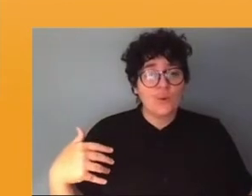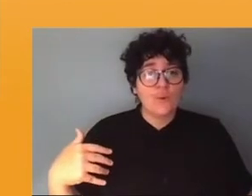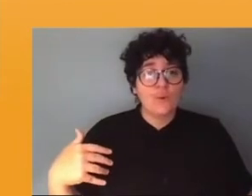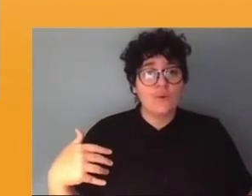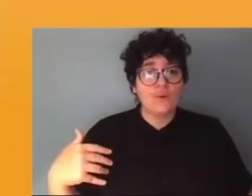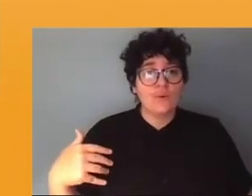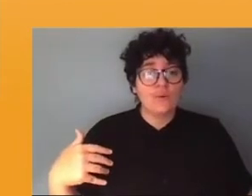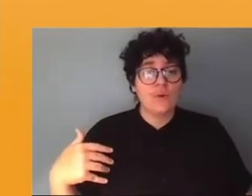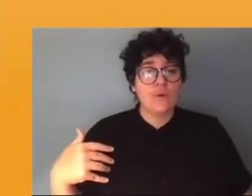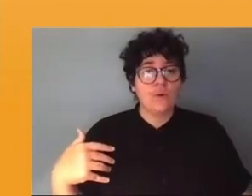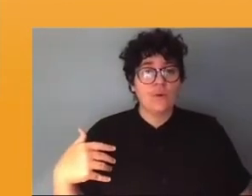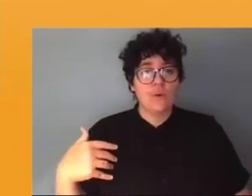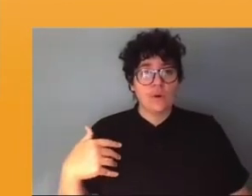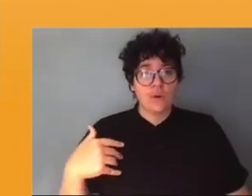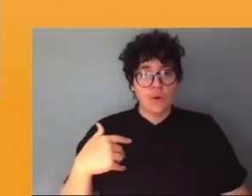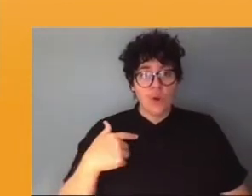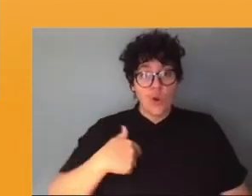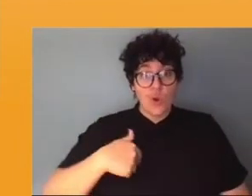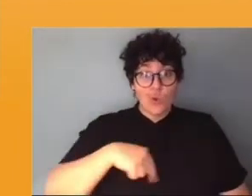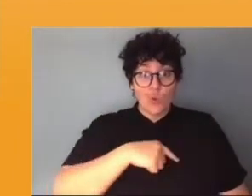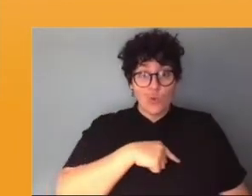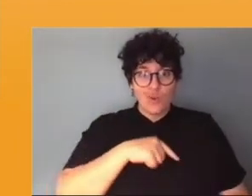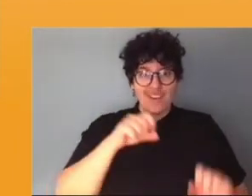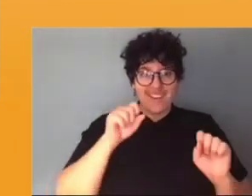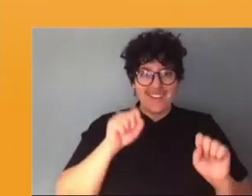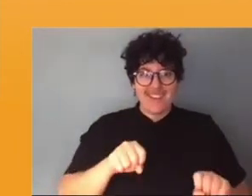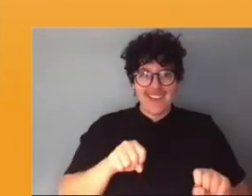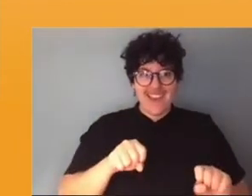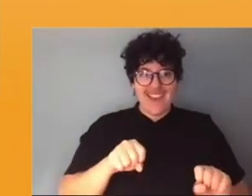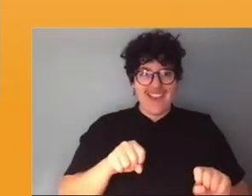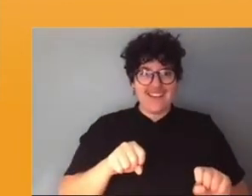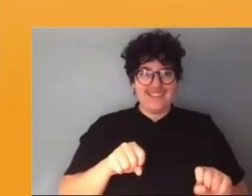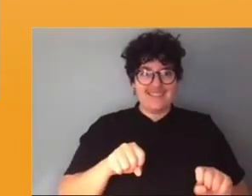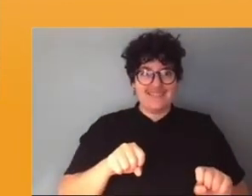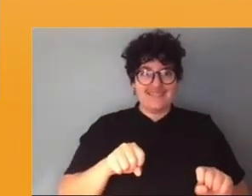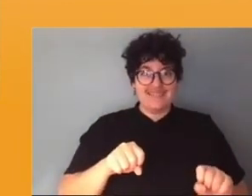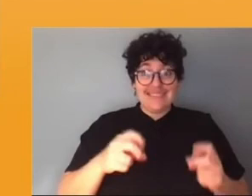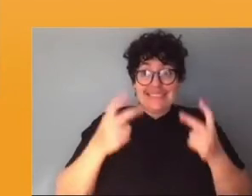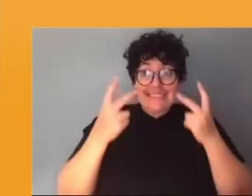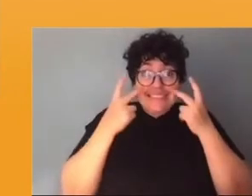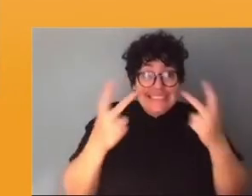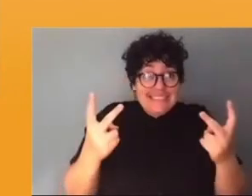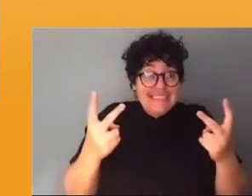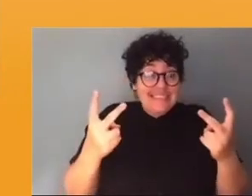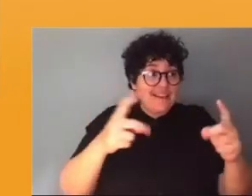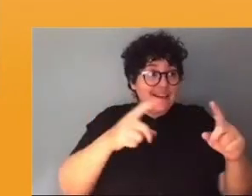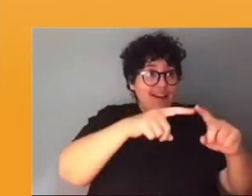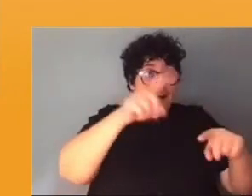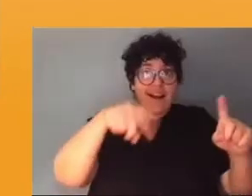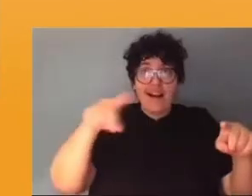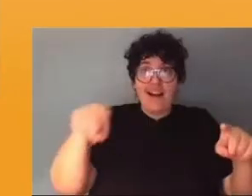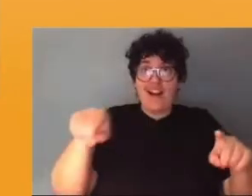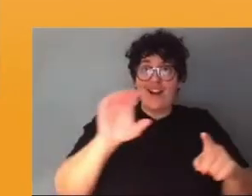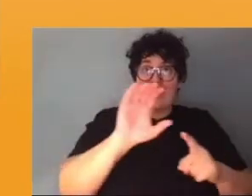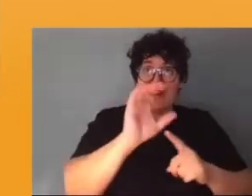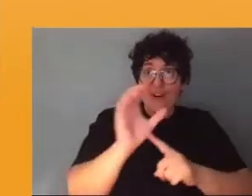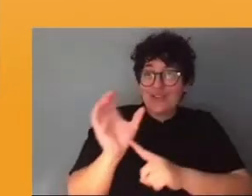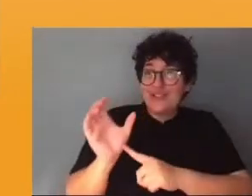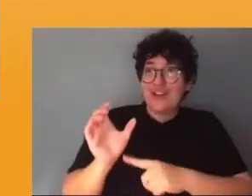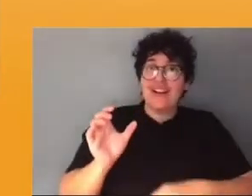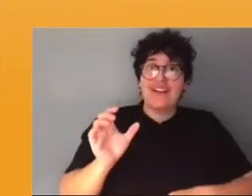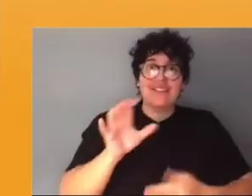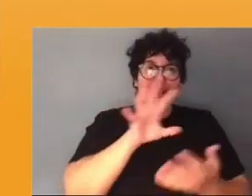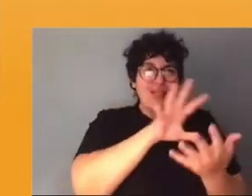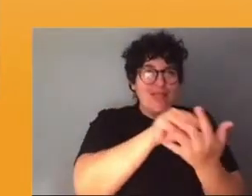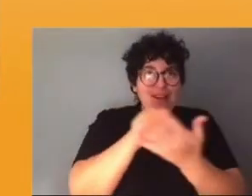nosotros podemos ver tantas culturas tan distintas y el poder aprender y